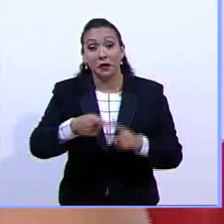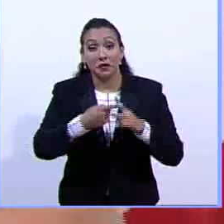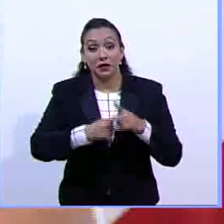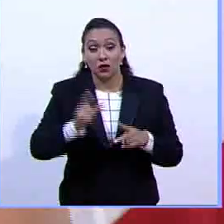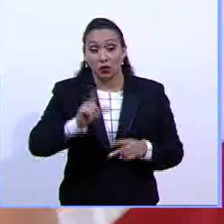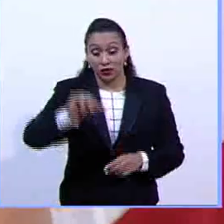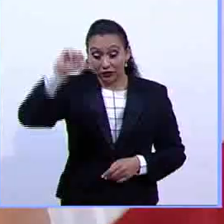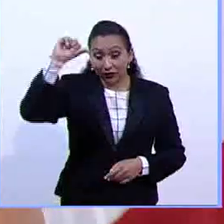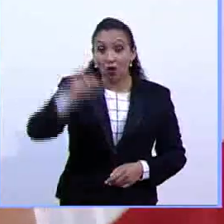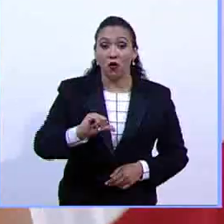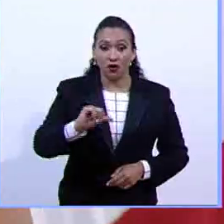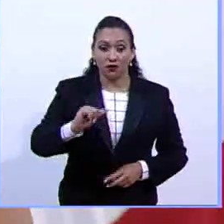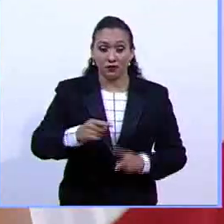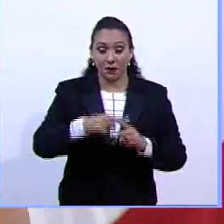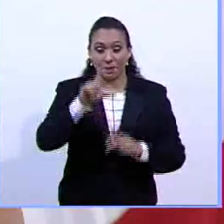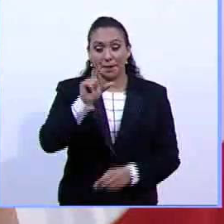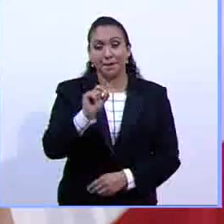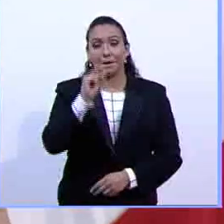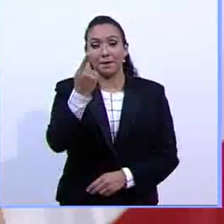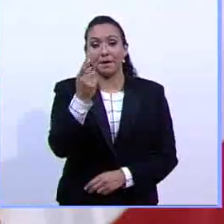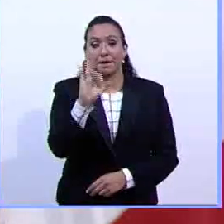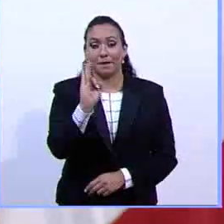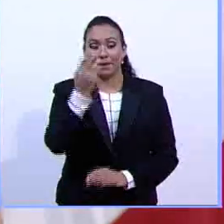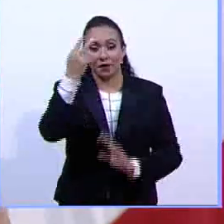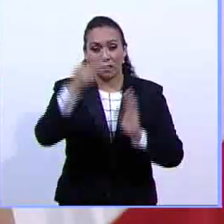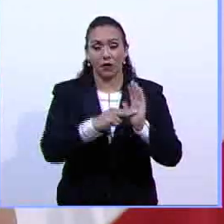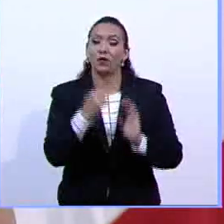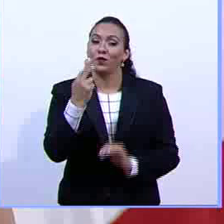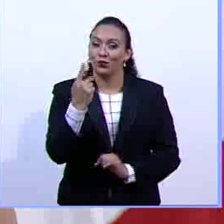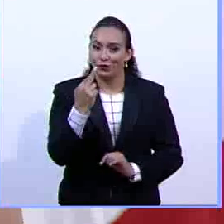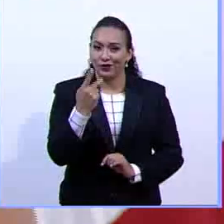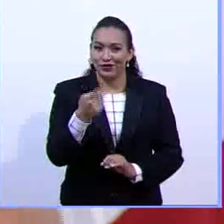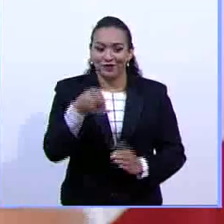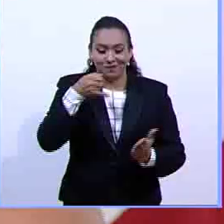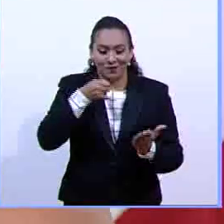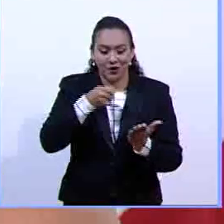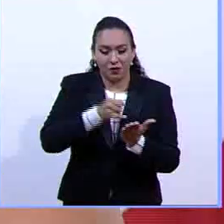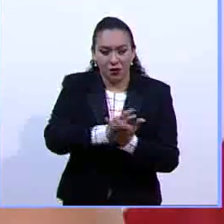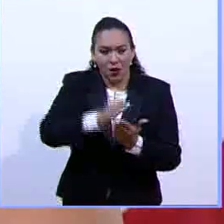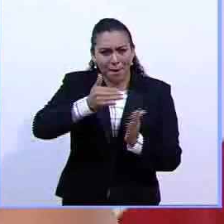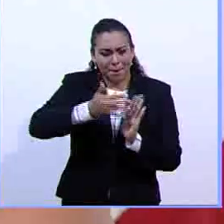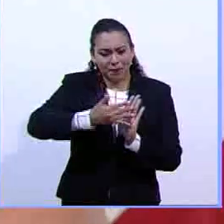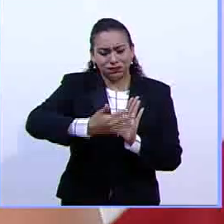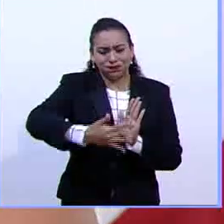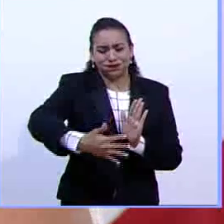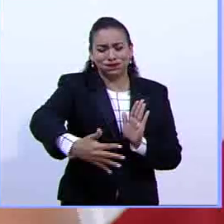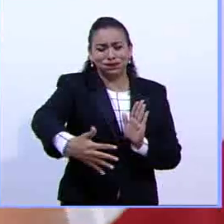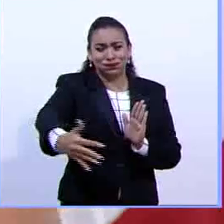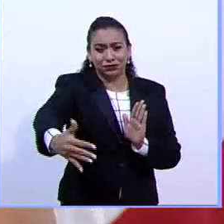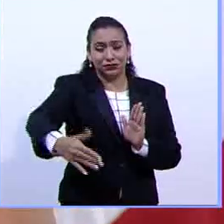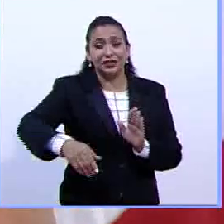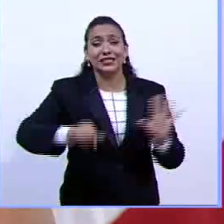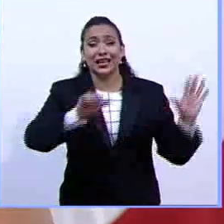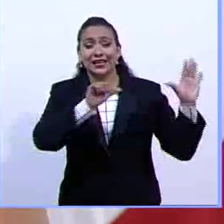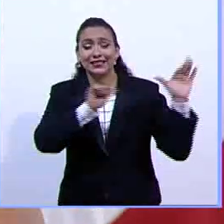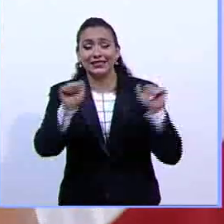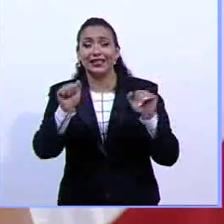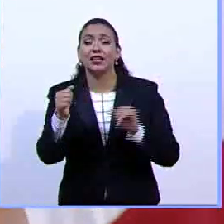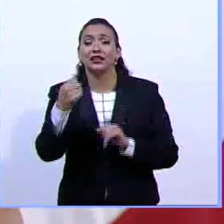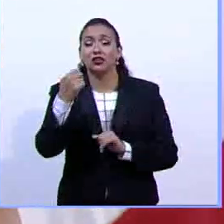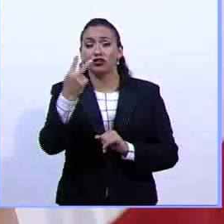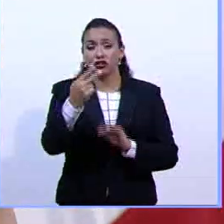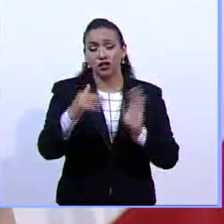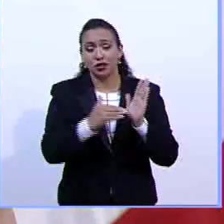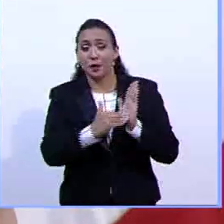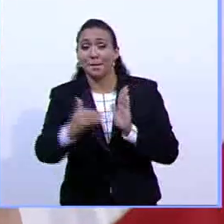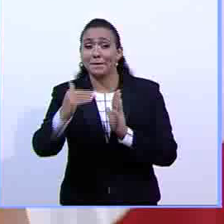del día de hoy, 21 de febrero del 2025, la producción de